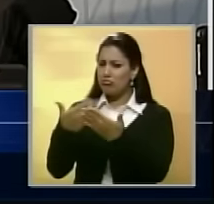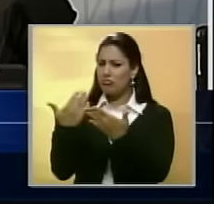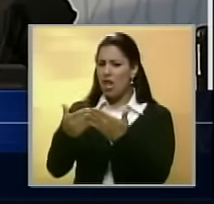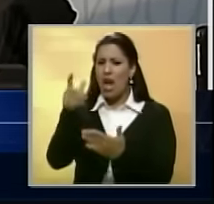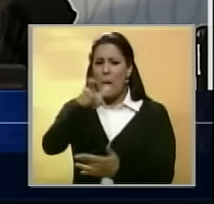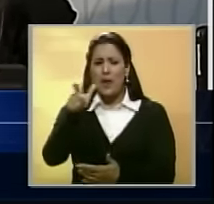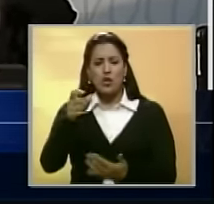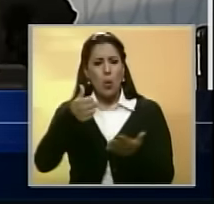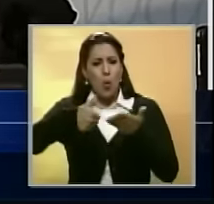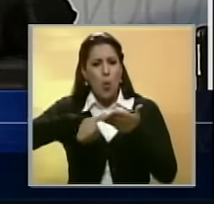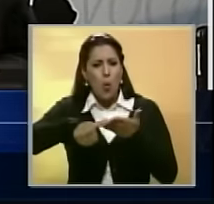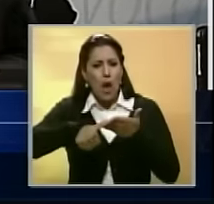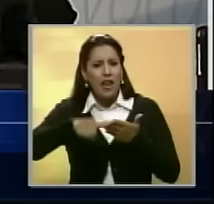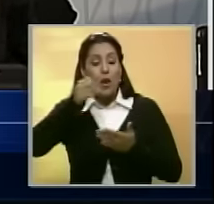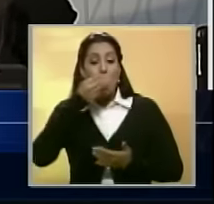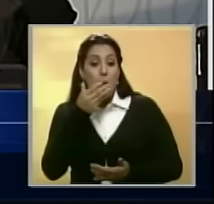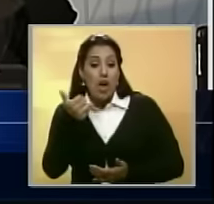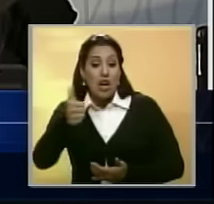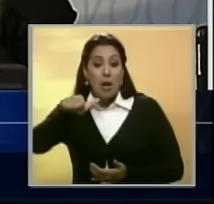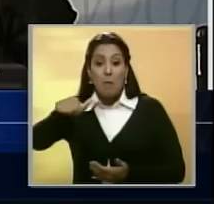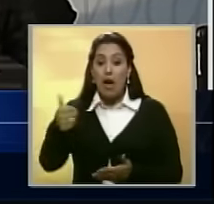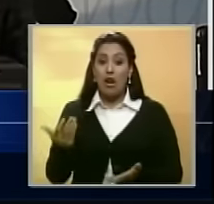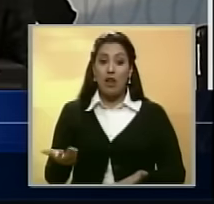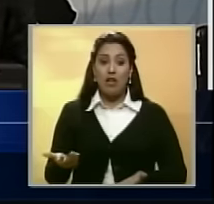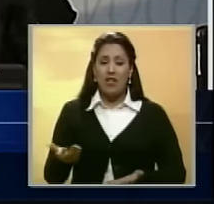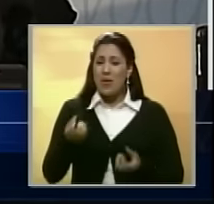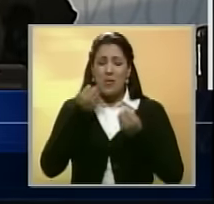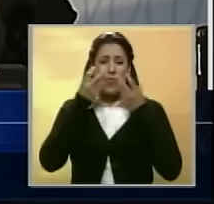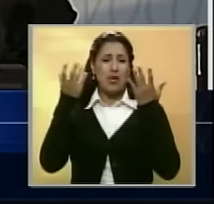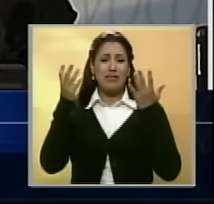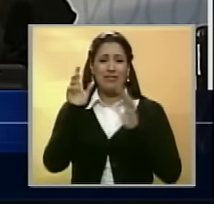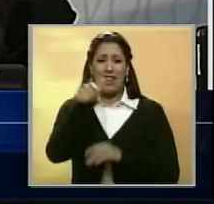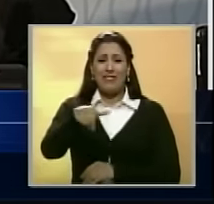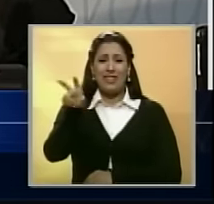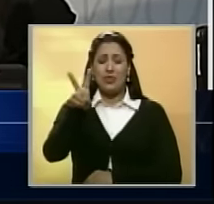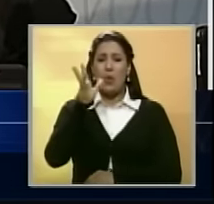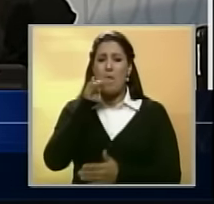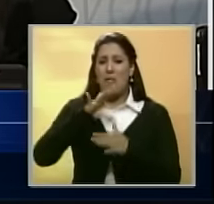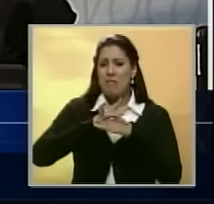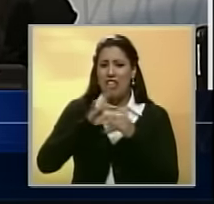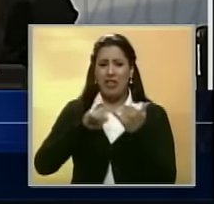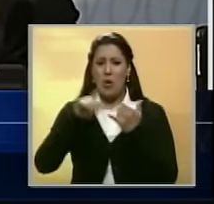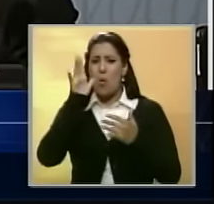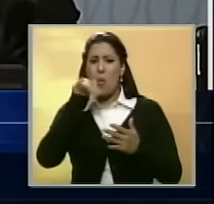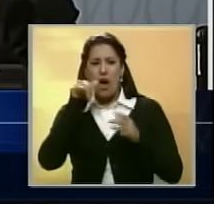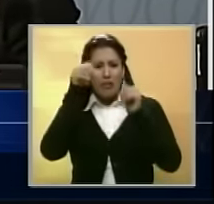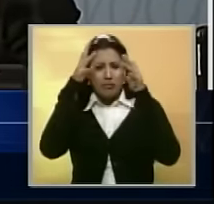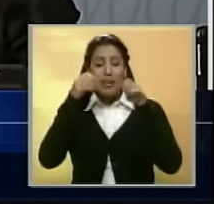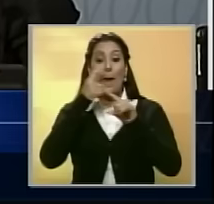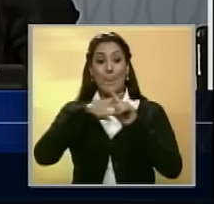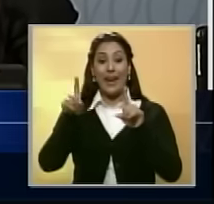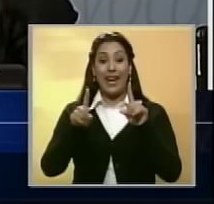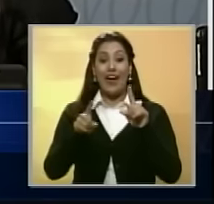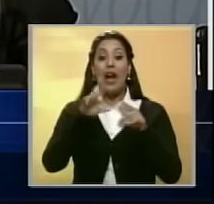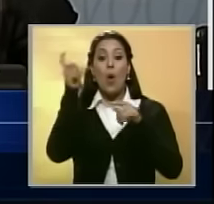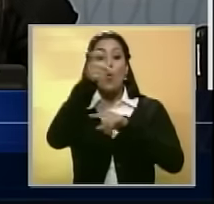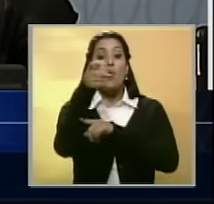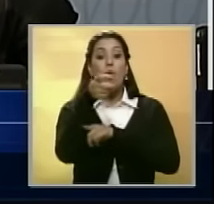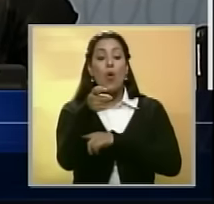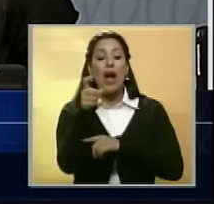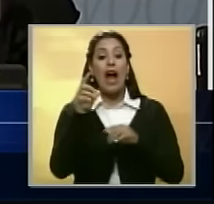tiene, si la huella está buena o está mala. Bueno, en Venezuela no hay médicos, no hay patólogos, no hay, pero entonces están